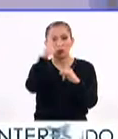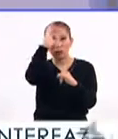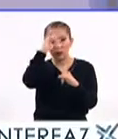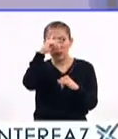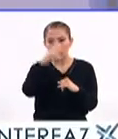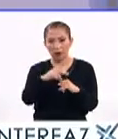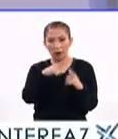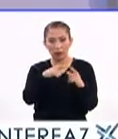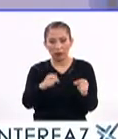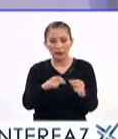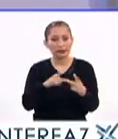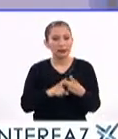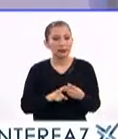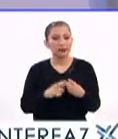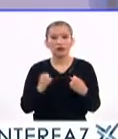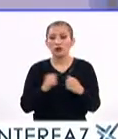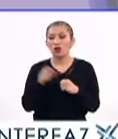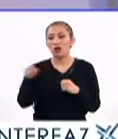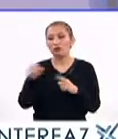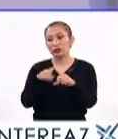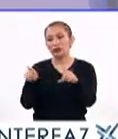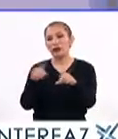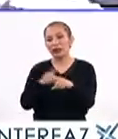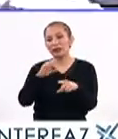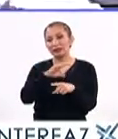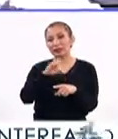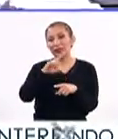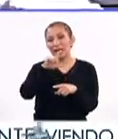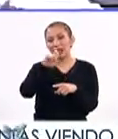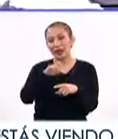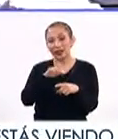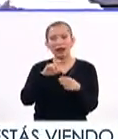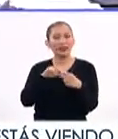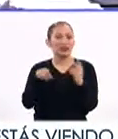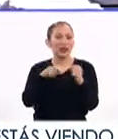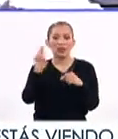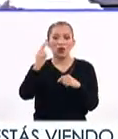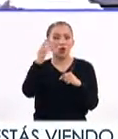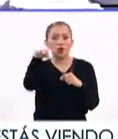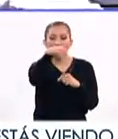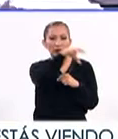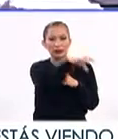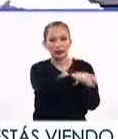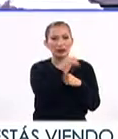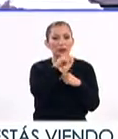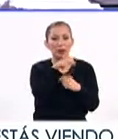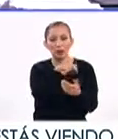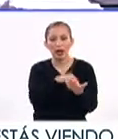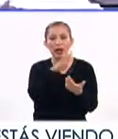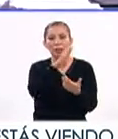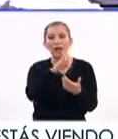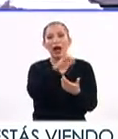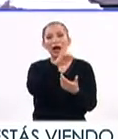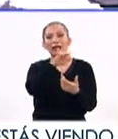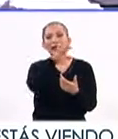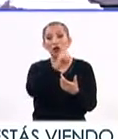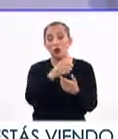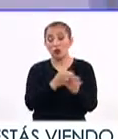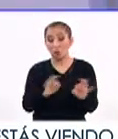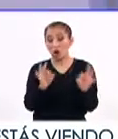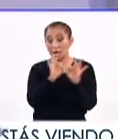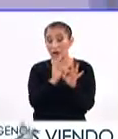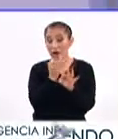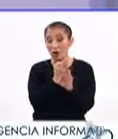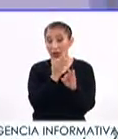Cultural Mexicano-Japonés, con el CELE, con muchas universidades también de la zona del Bajío, donde es muy